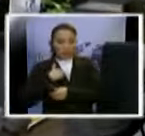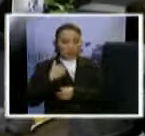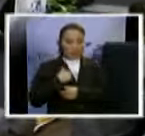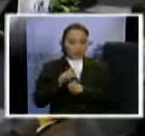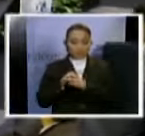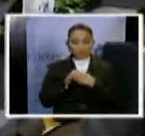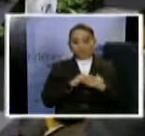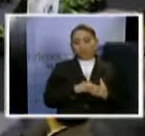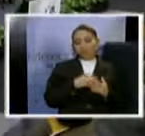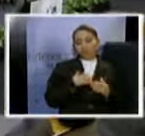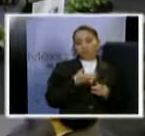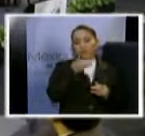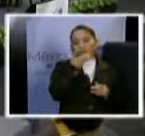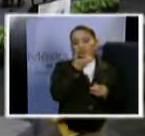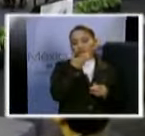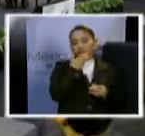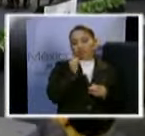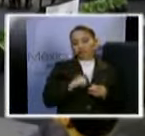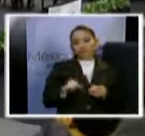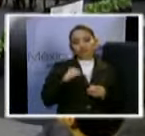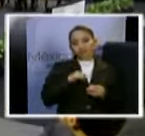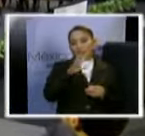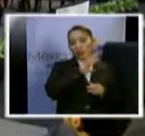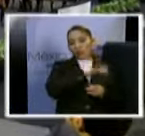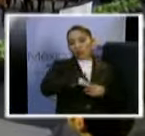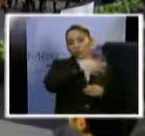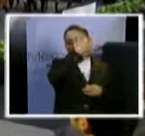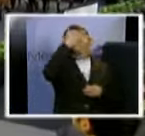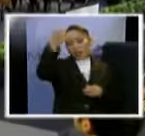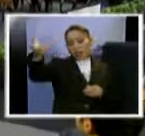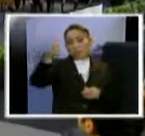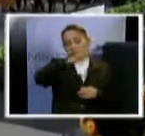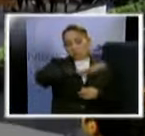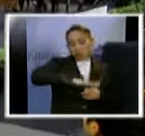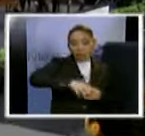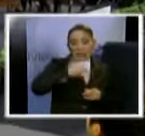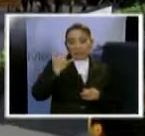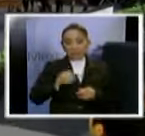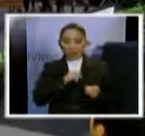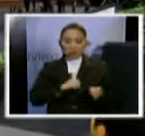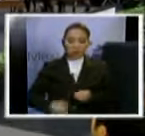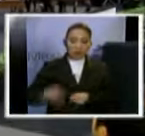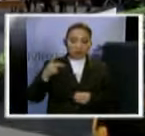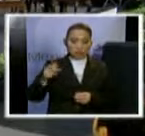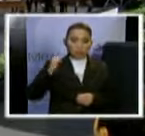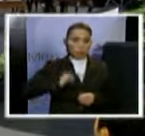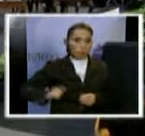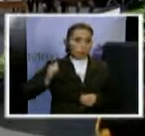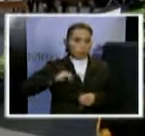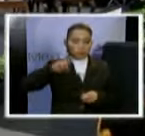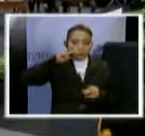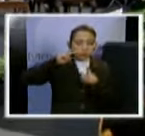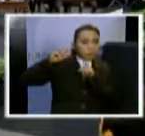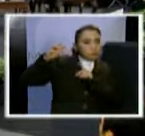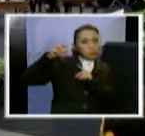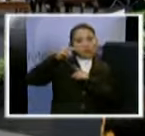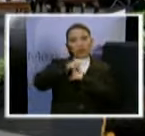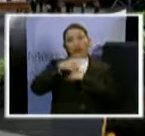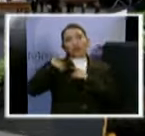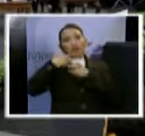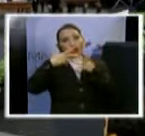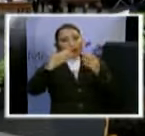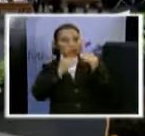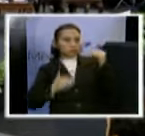una posición muy conservadora, por ejemplo, en temas ambientales y de cambio climático, y abandonó su tradicional visión de